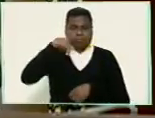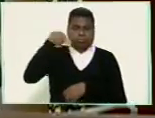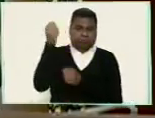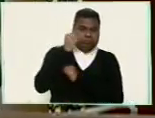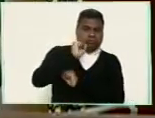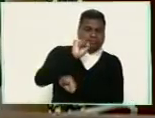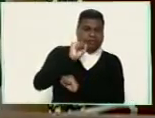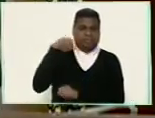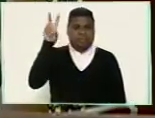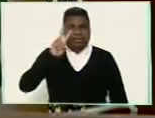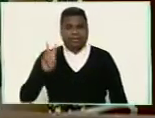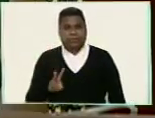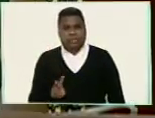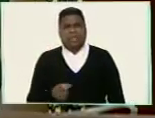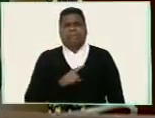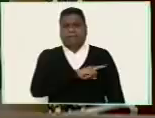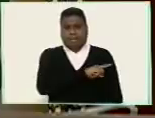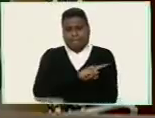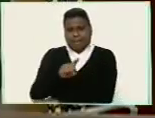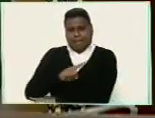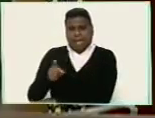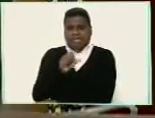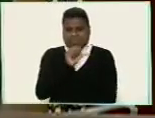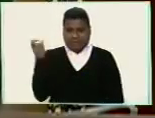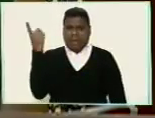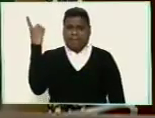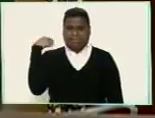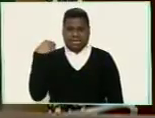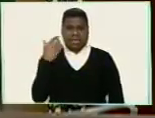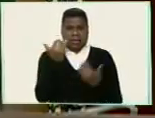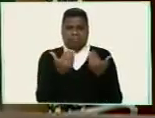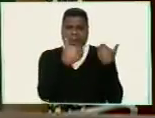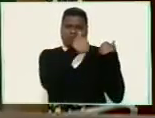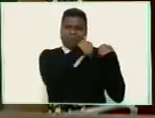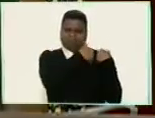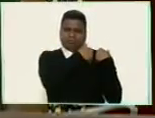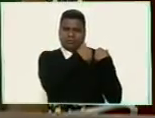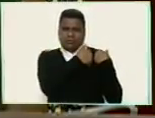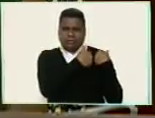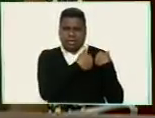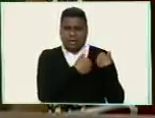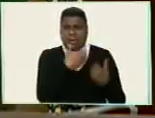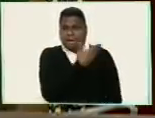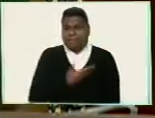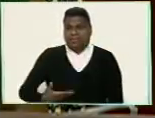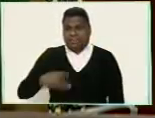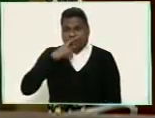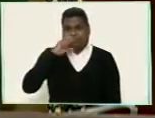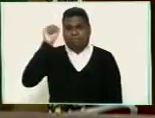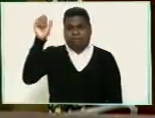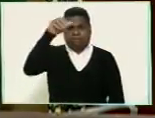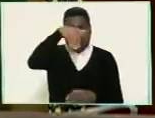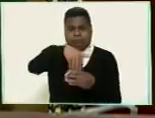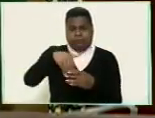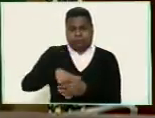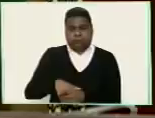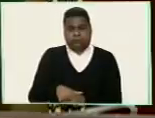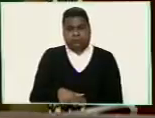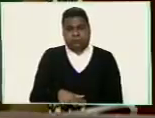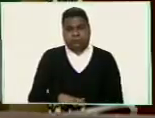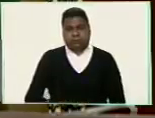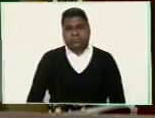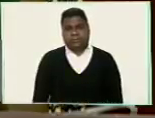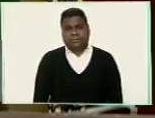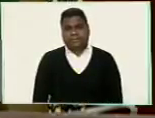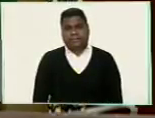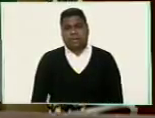patria venezolana y que fue designada la semana pasada por el presidente constitucional de la República Bolivariana de Venezuela, Nicolás